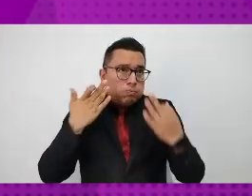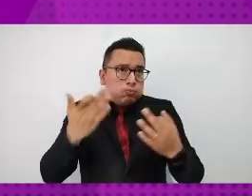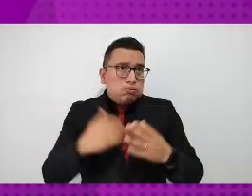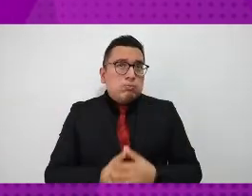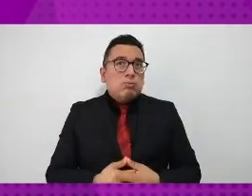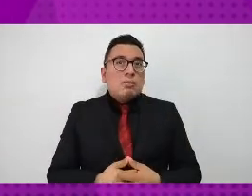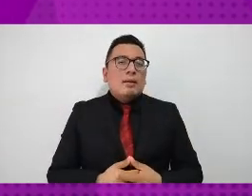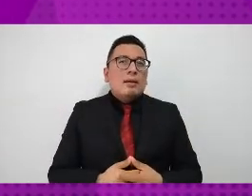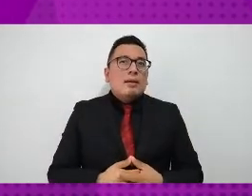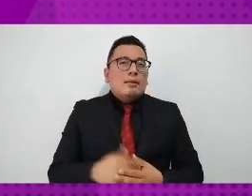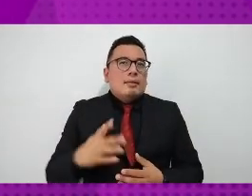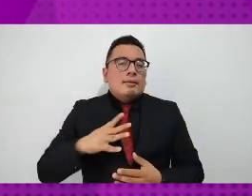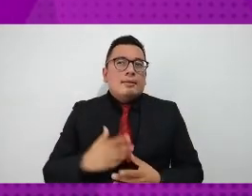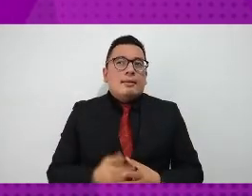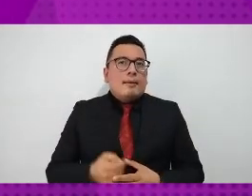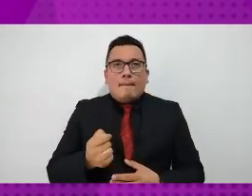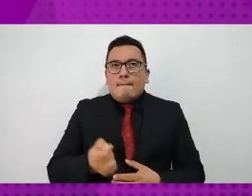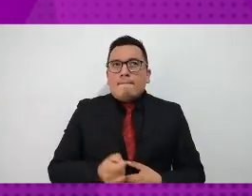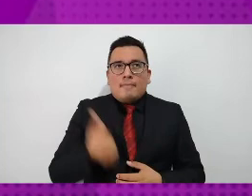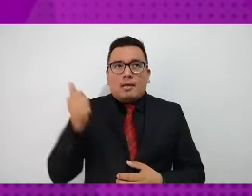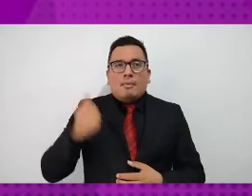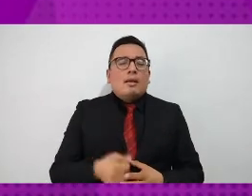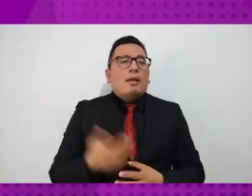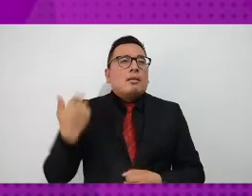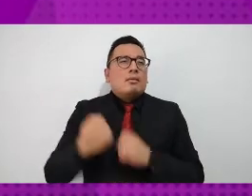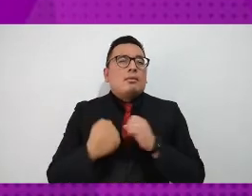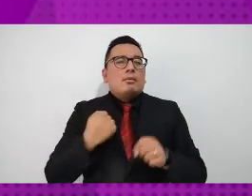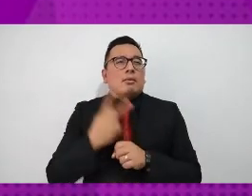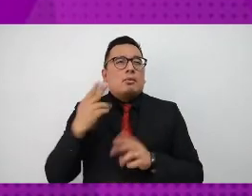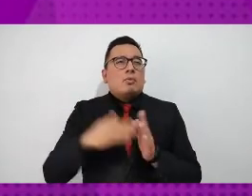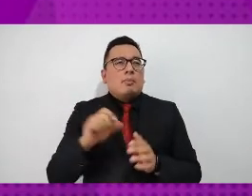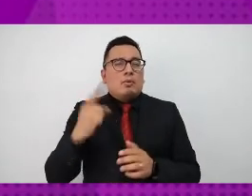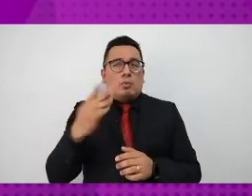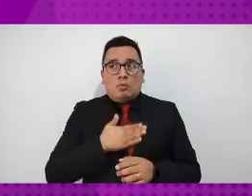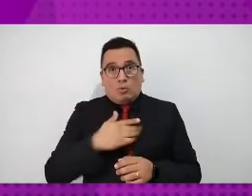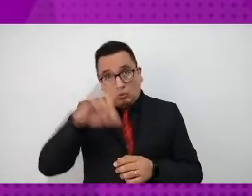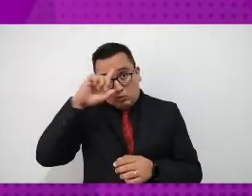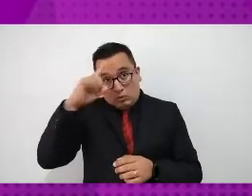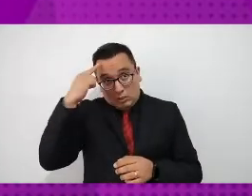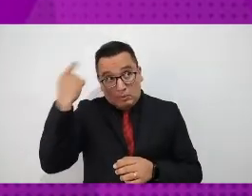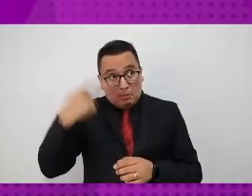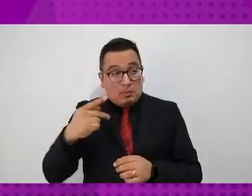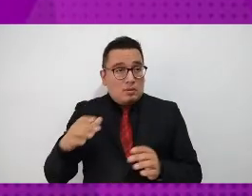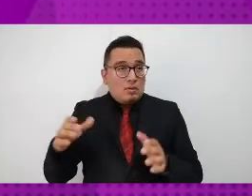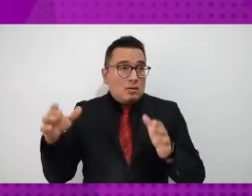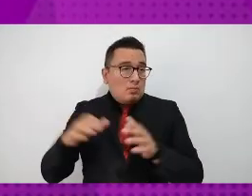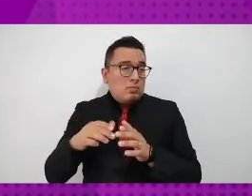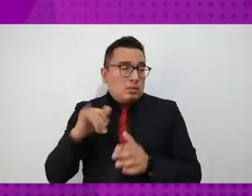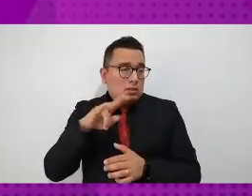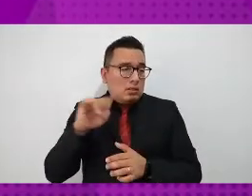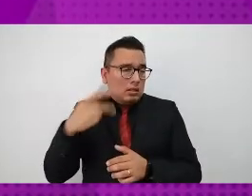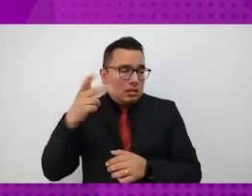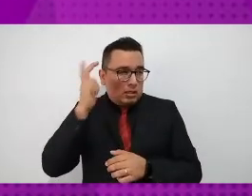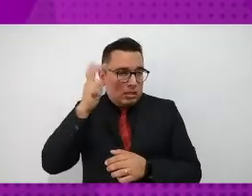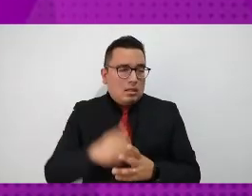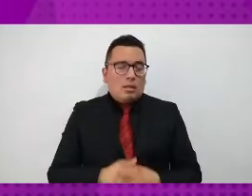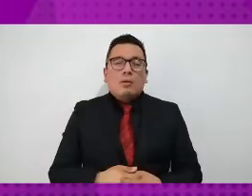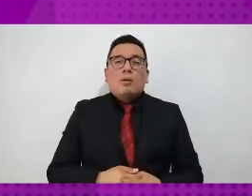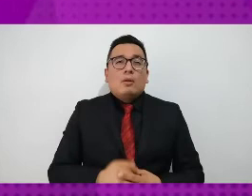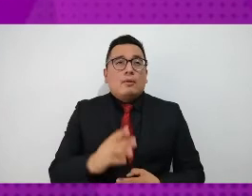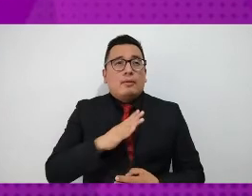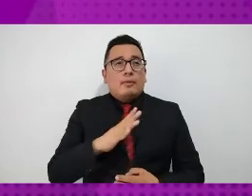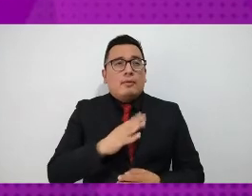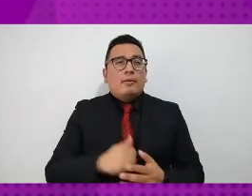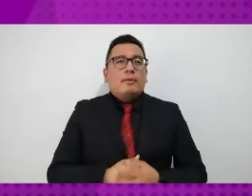ejercicio piloto la prueba piloto en la elección del 21 como consejero del consejo local del pin en hidalgo y se instaló